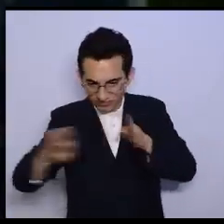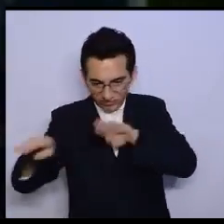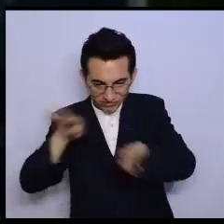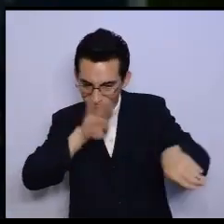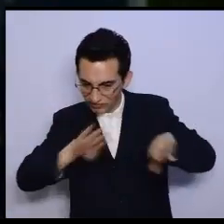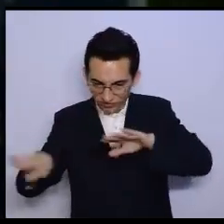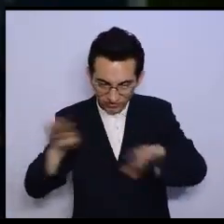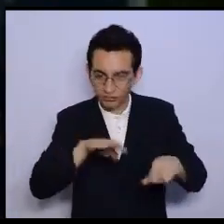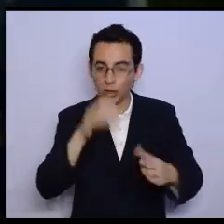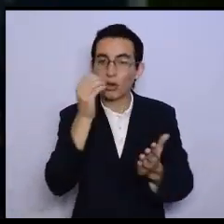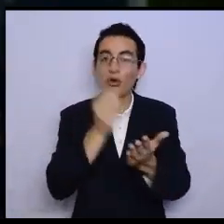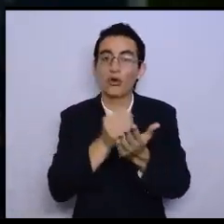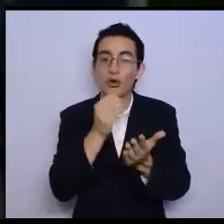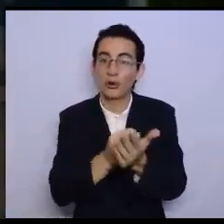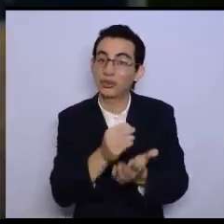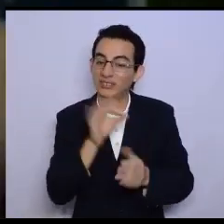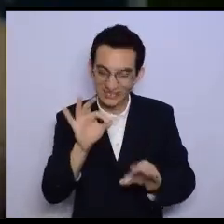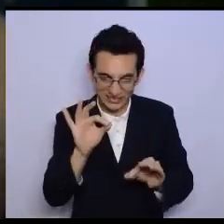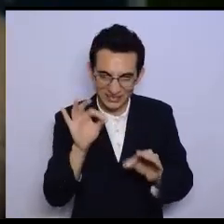valen la pena ver,